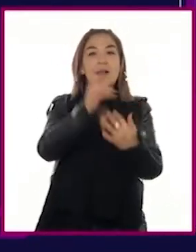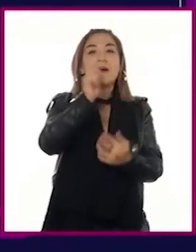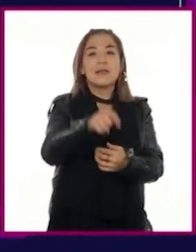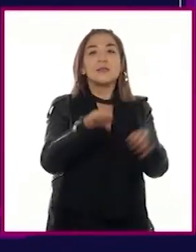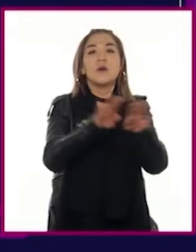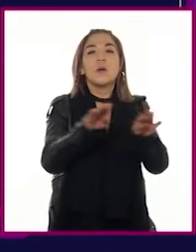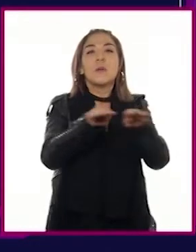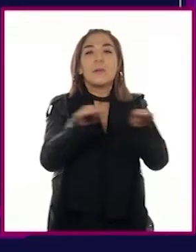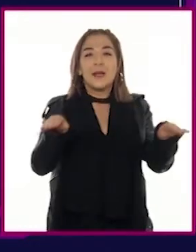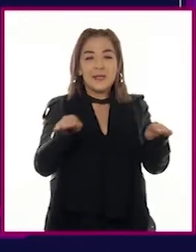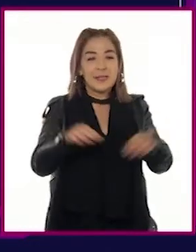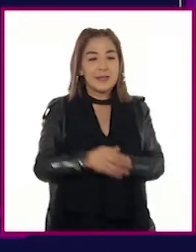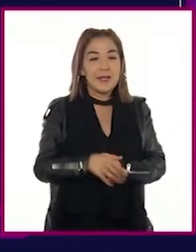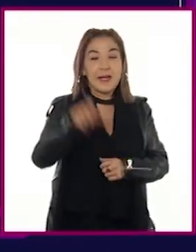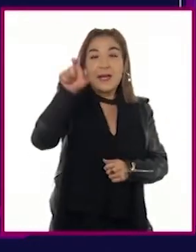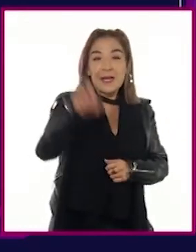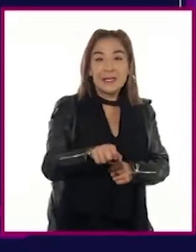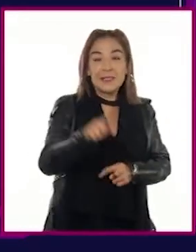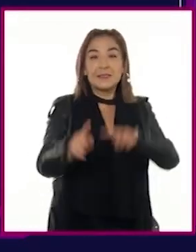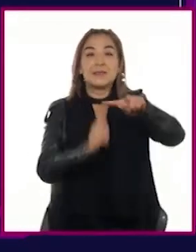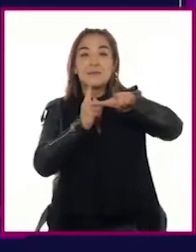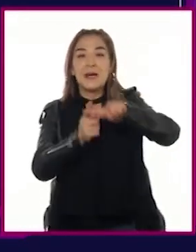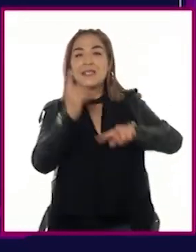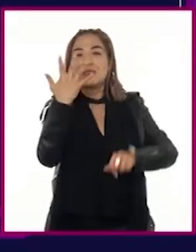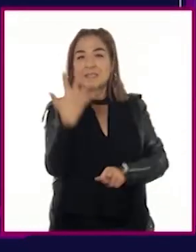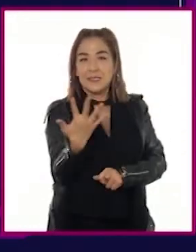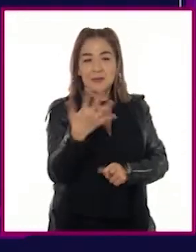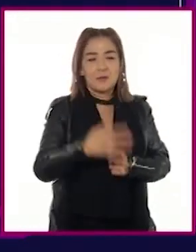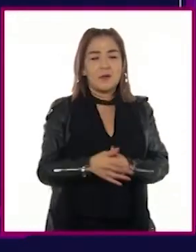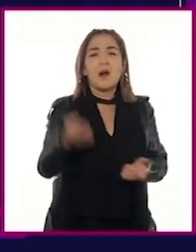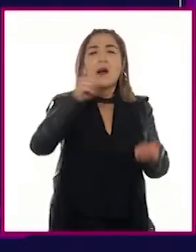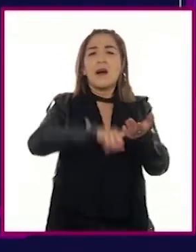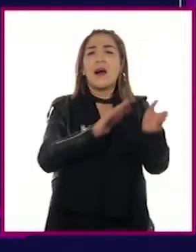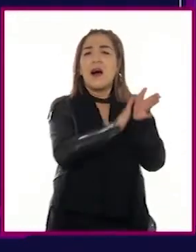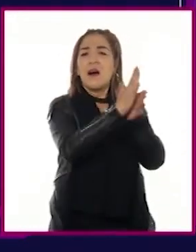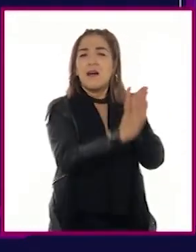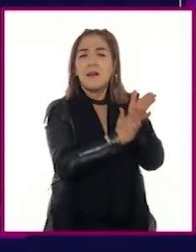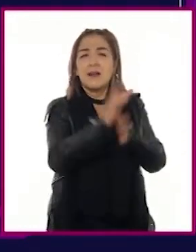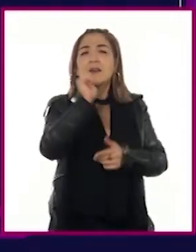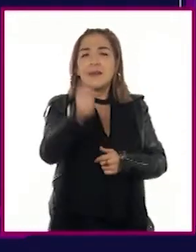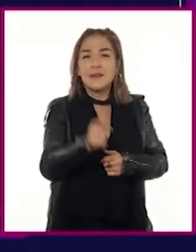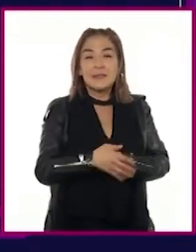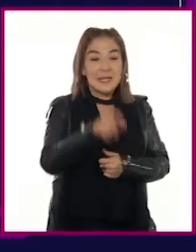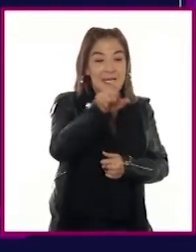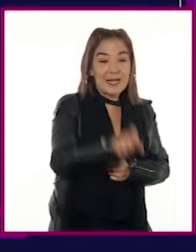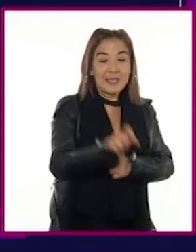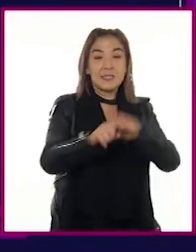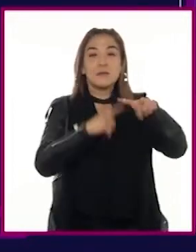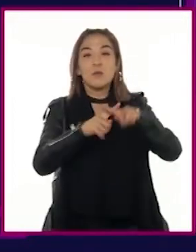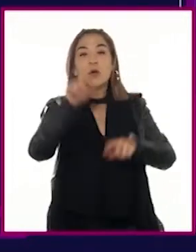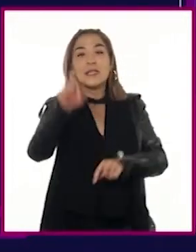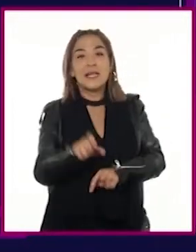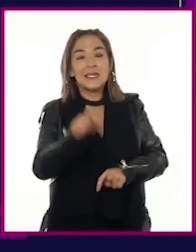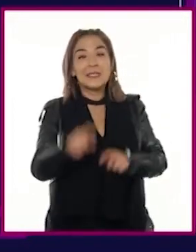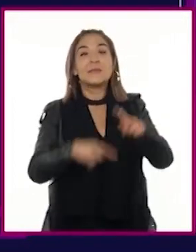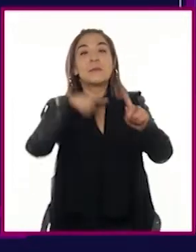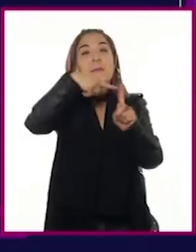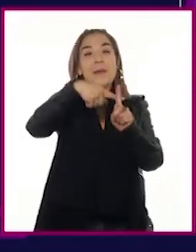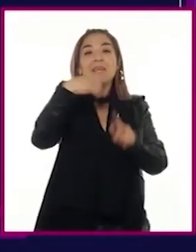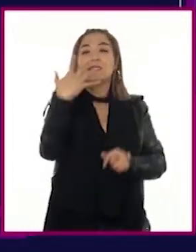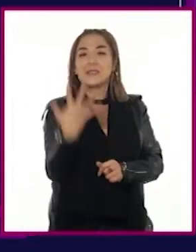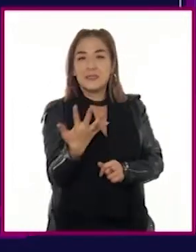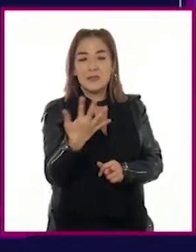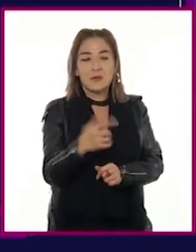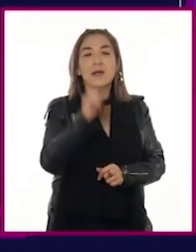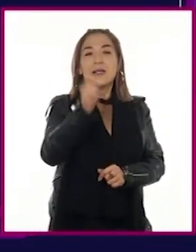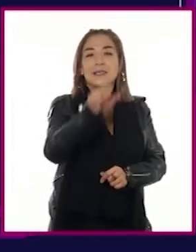los segmentos x más 5. Su área se expresa como x por x más 5, que simplificado es